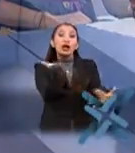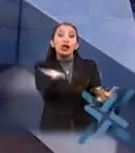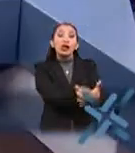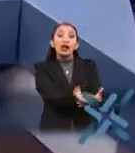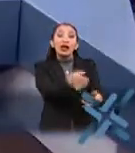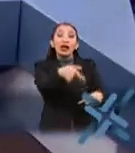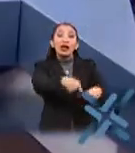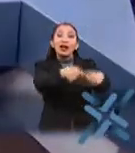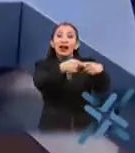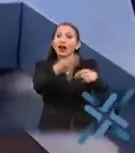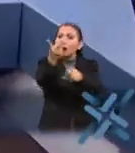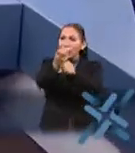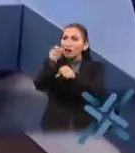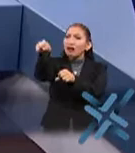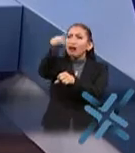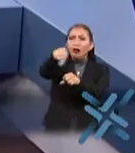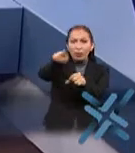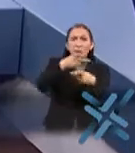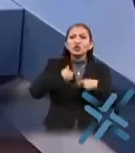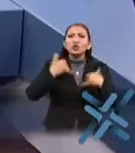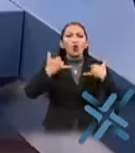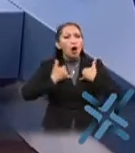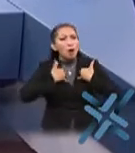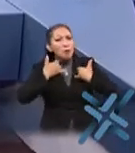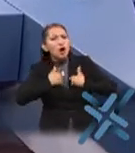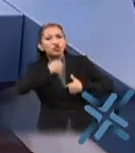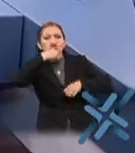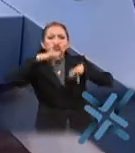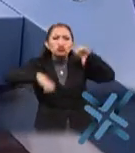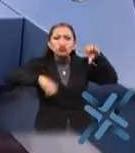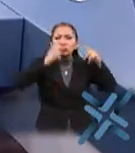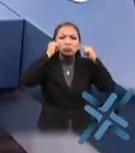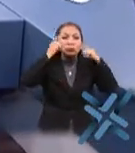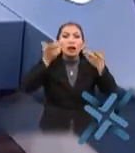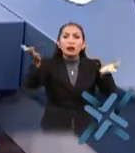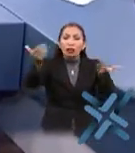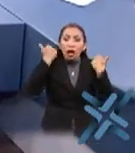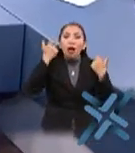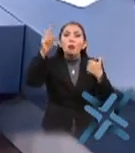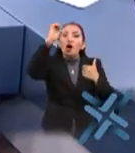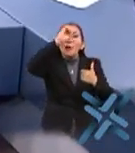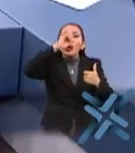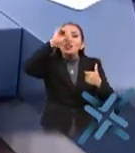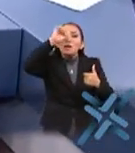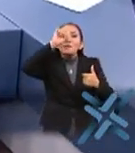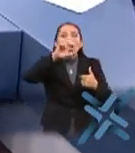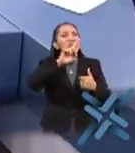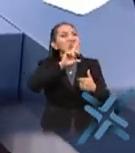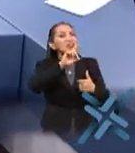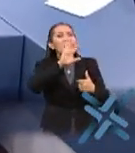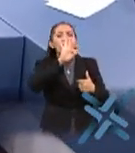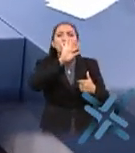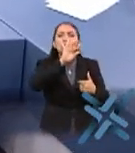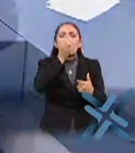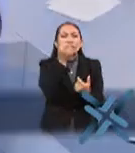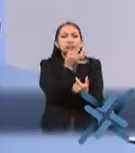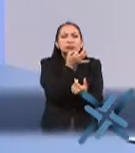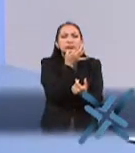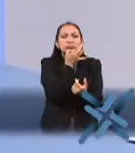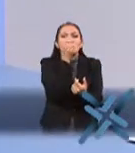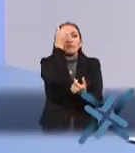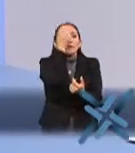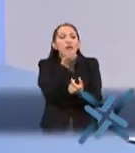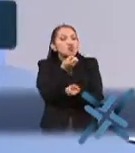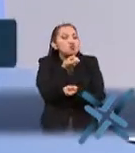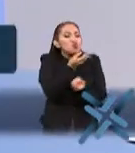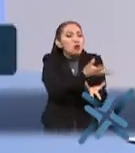invitamos nosotros a que las personas, los jóvenes, los viejos, quienes sean, nos manden un comentario de 30, 40 segundos para que